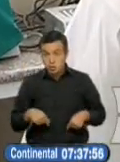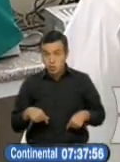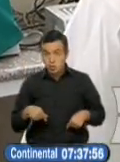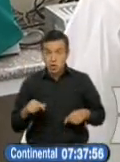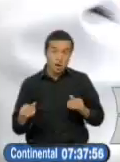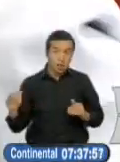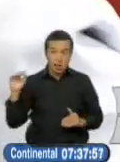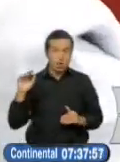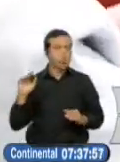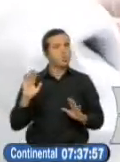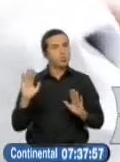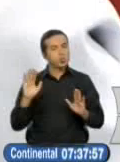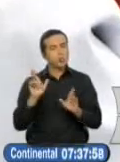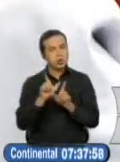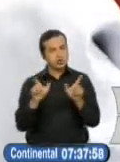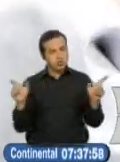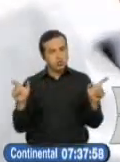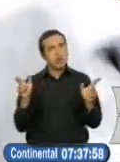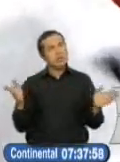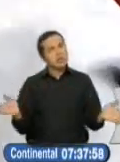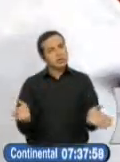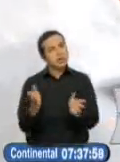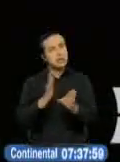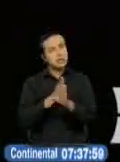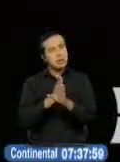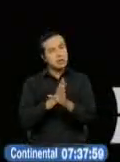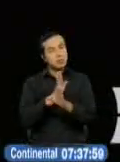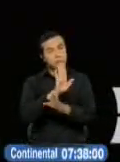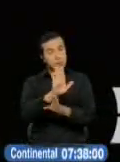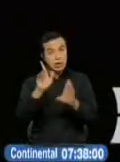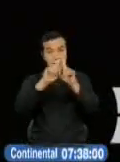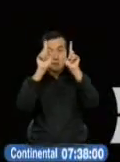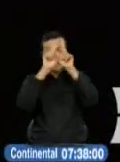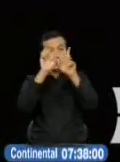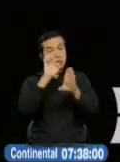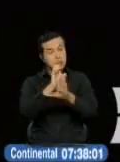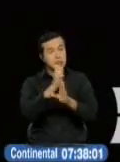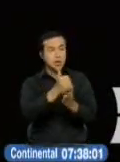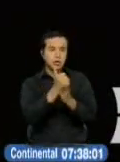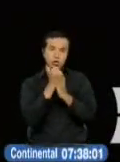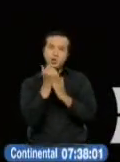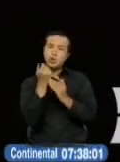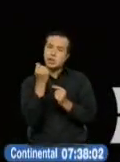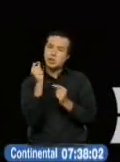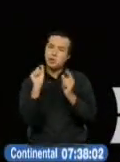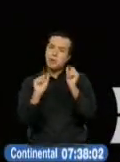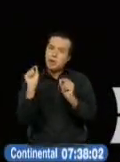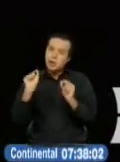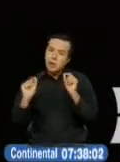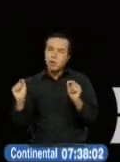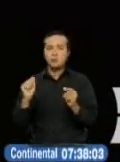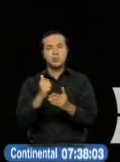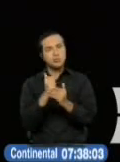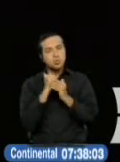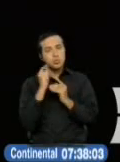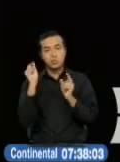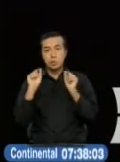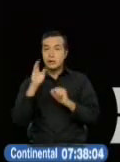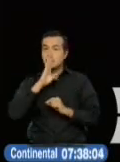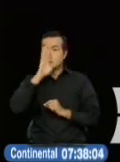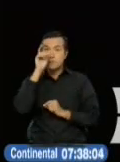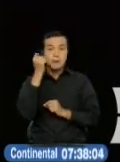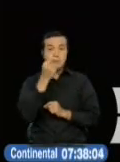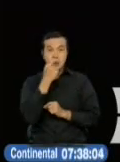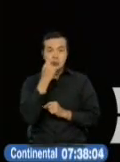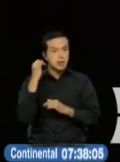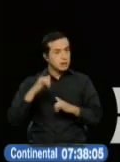invitación a los productores nacionales para trabajar en conjunto. Porque eso nos permitirá abaratar costos, nos permitirá tener siempre los